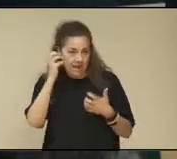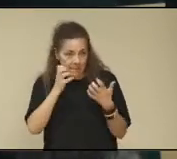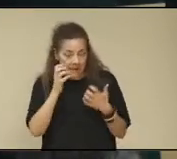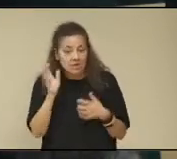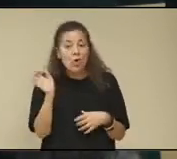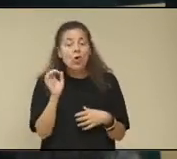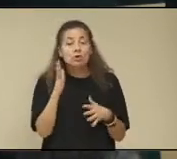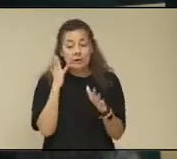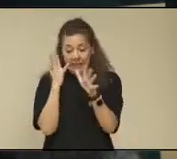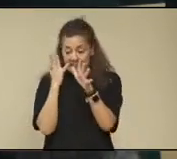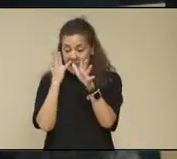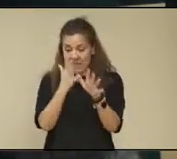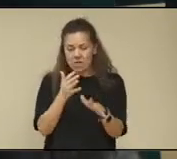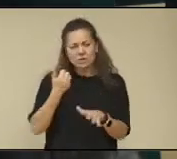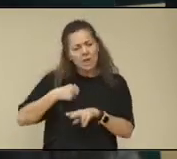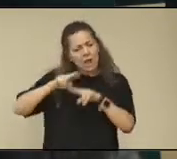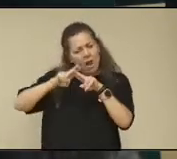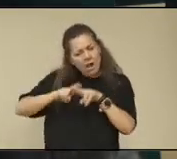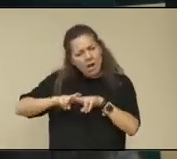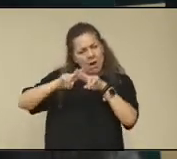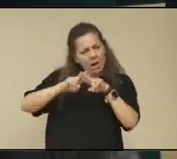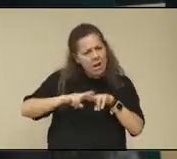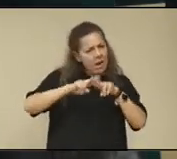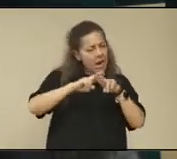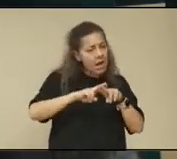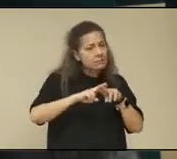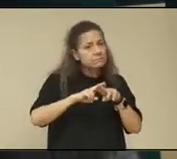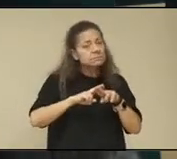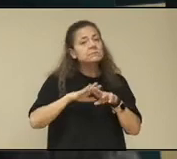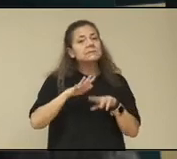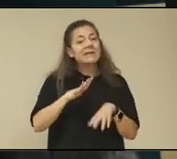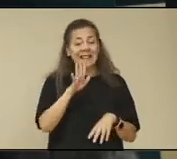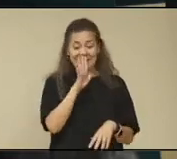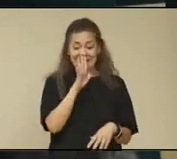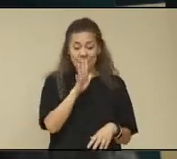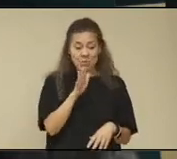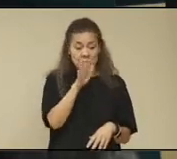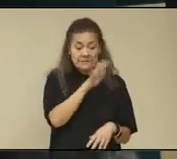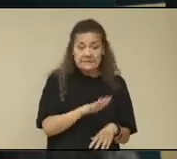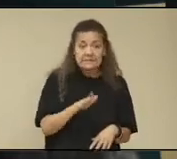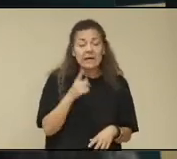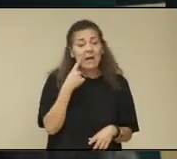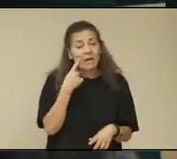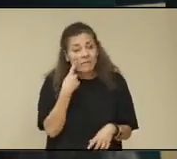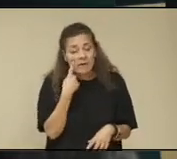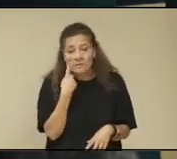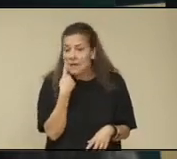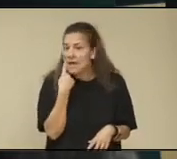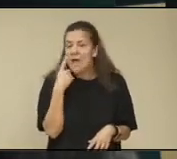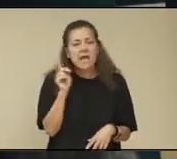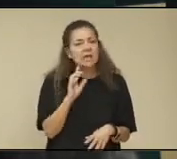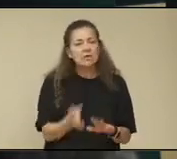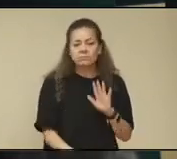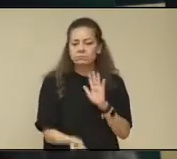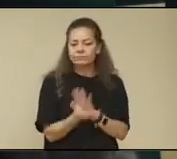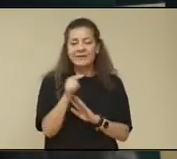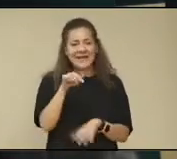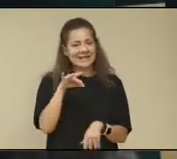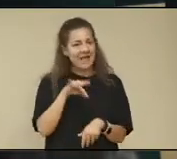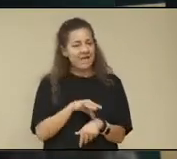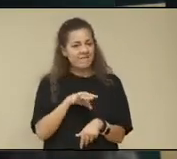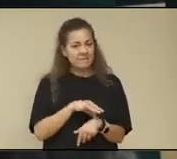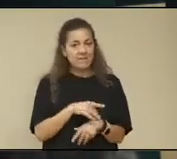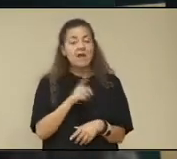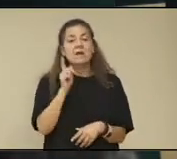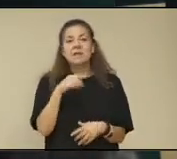los 10 años que se lleva estudiando, se ha hecho un seguimiento de 5 años en Lausanne y no va a desarrollar nunca la enfermedad y además es más